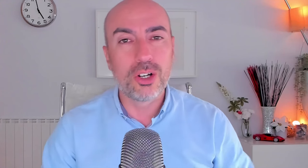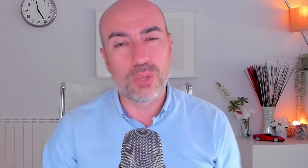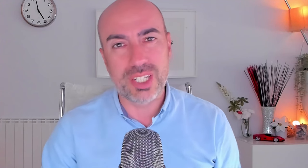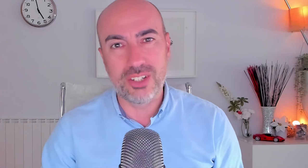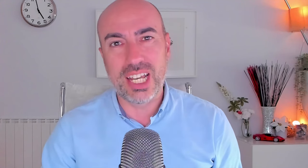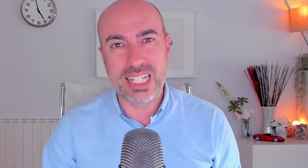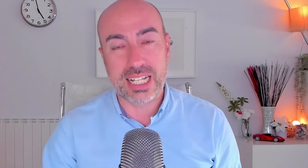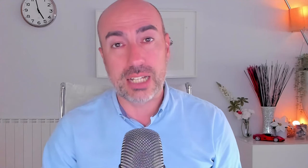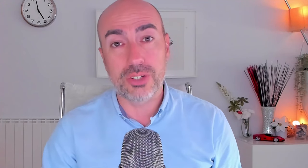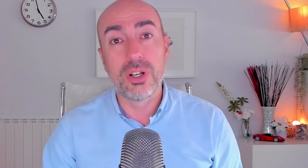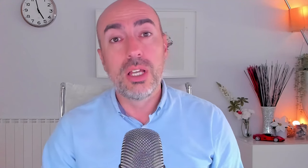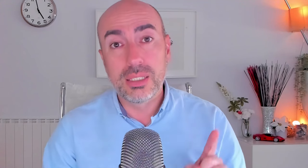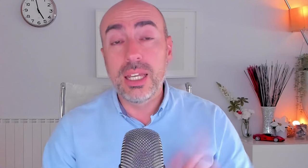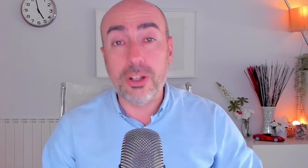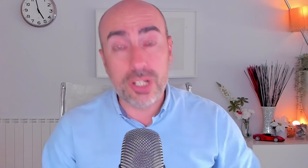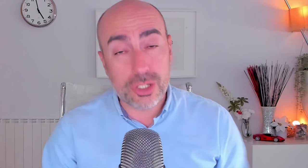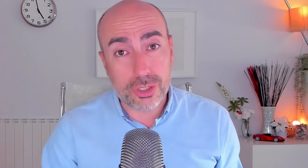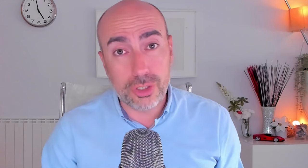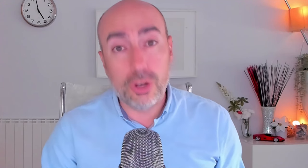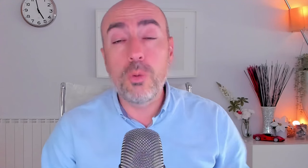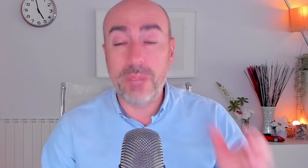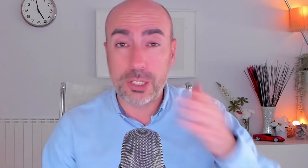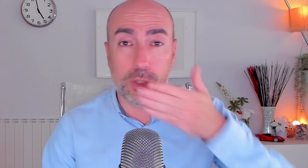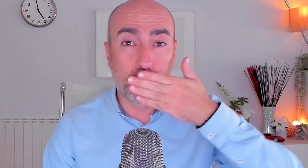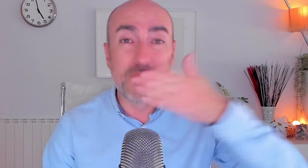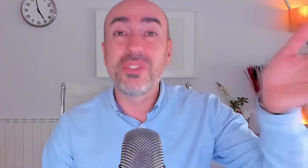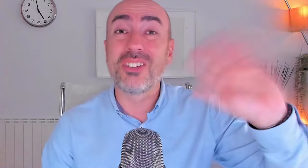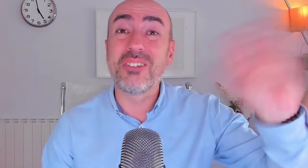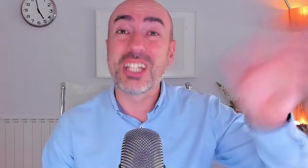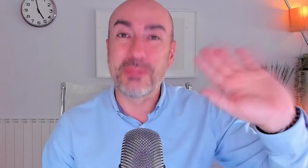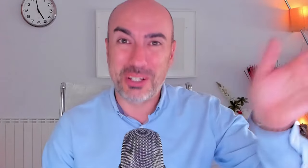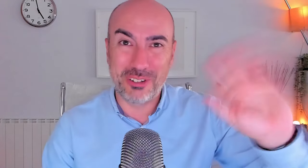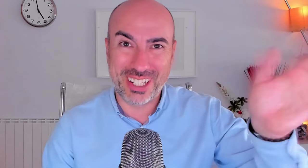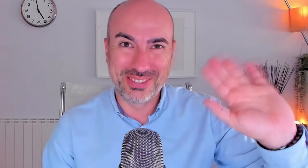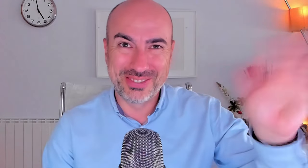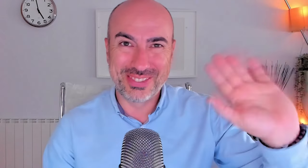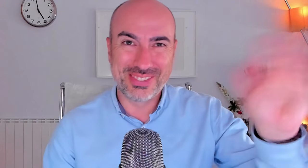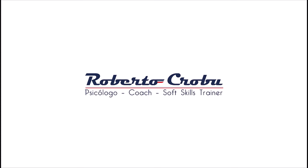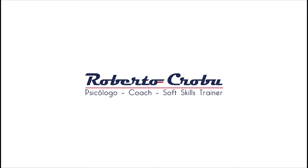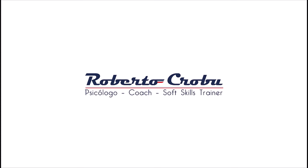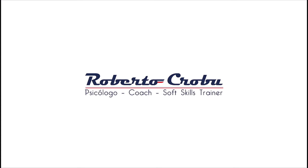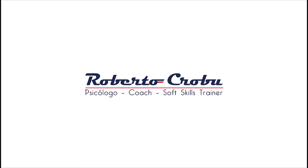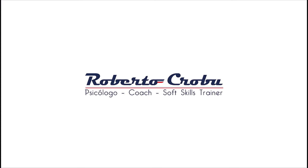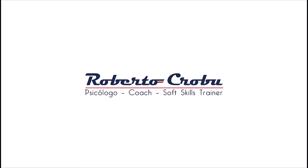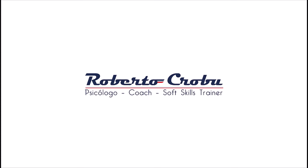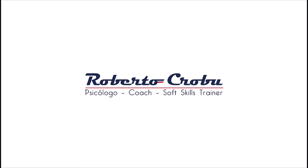un poco, como ha sido en este caso. Y con esto es todo. Un beso. Nos vemos en el próximo vídeo.